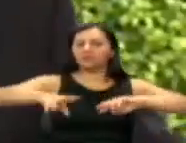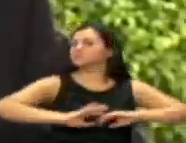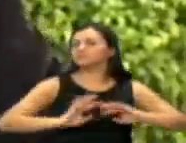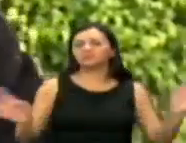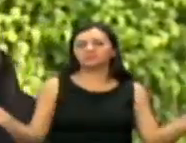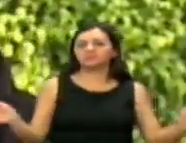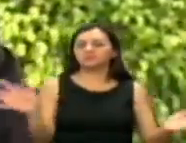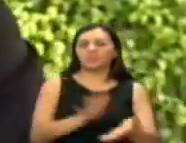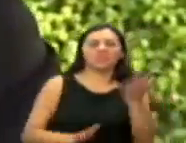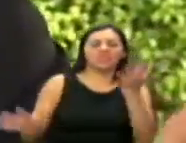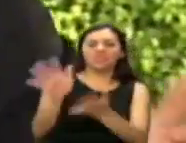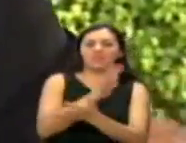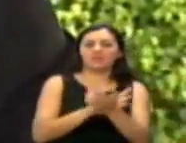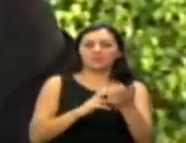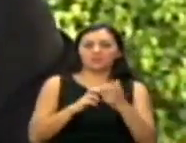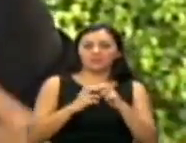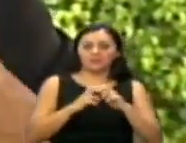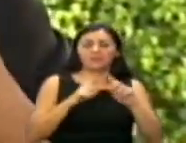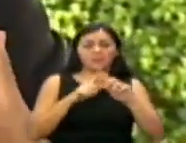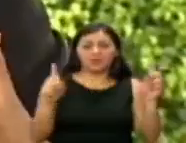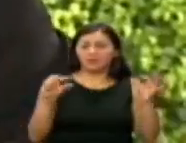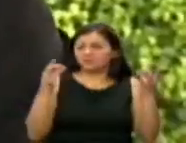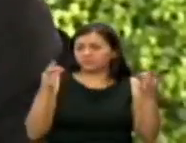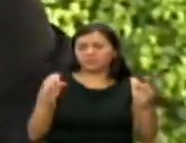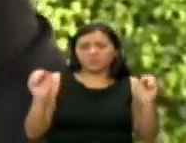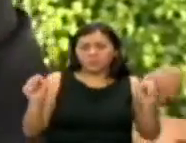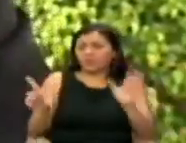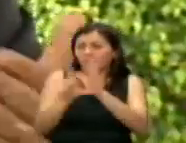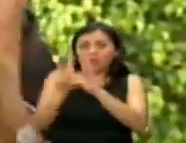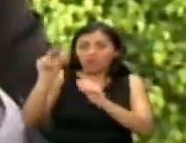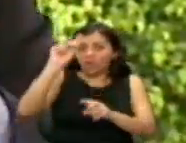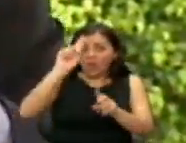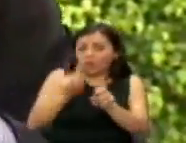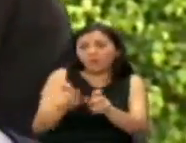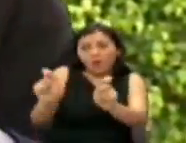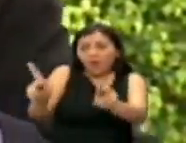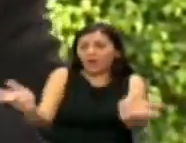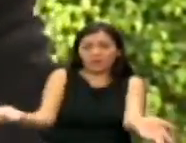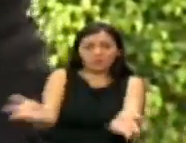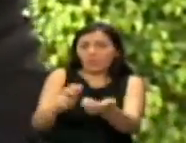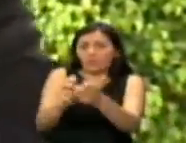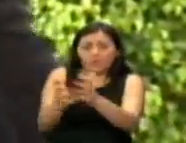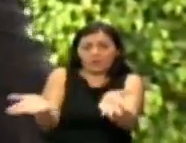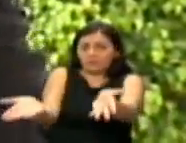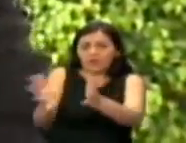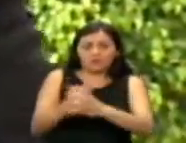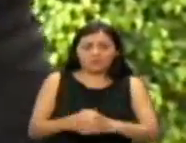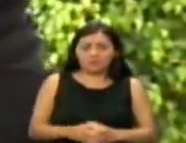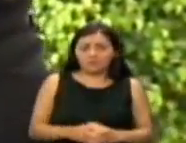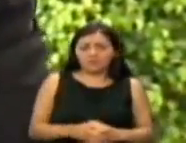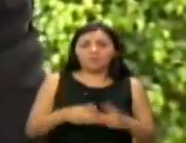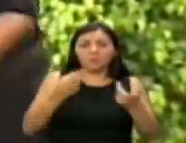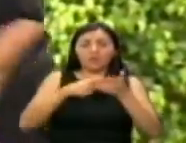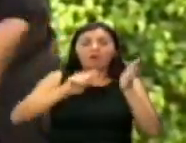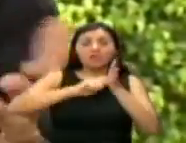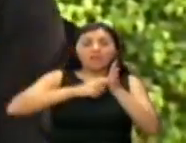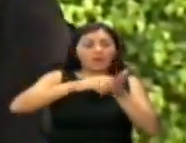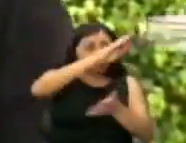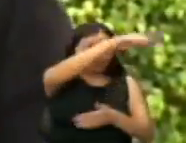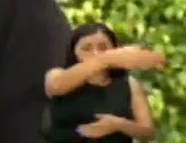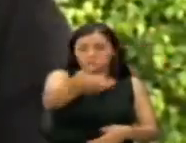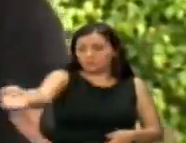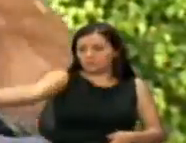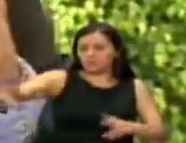estoy de acuerdo, pero es perfectamente regular, perfectamente legítimo. A tal punto que nosotros hemos llamado a la Contraloría para que investigue lo que